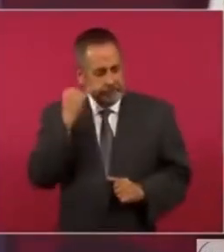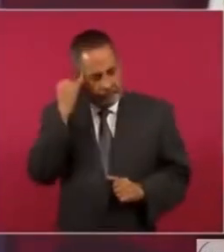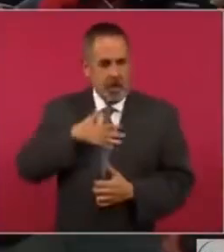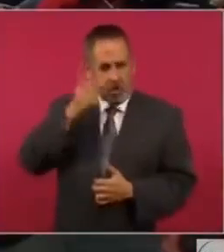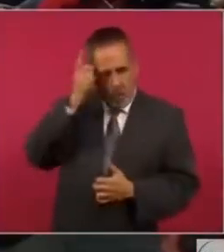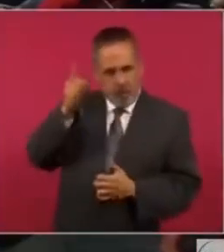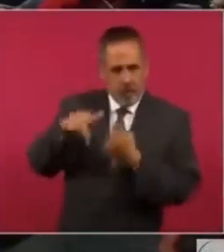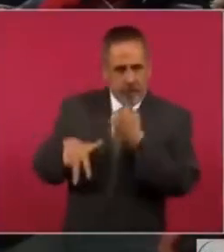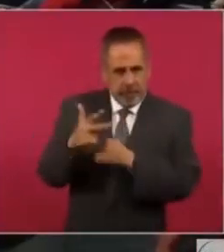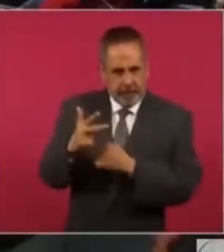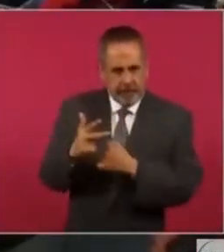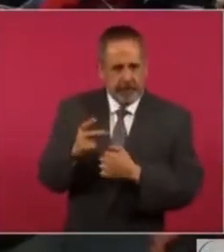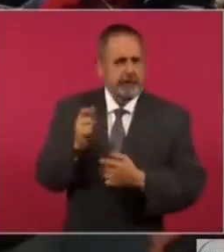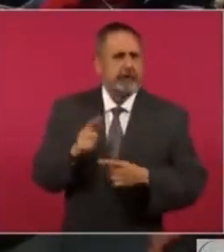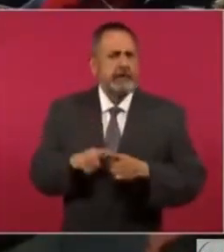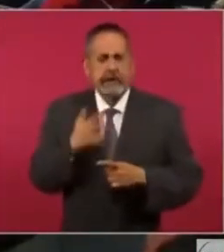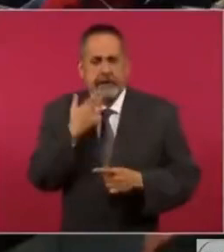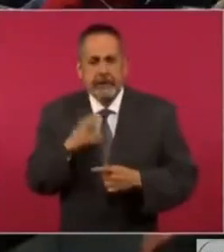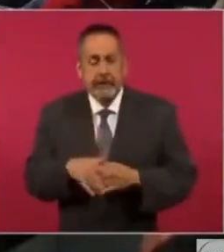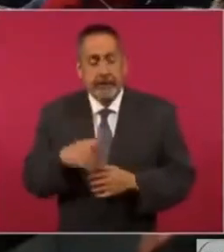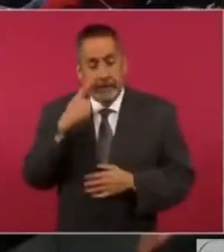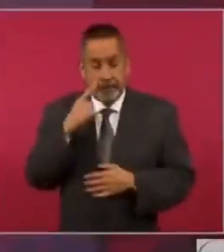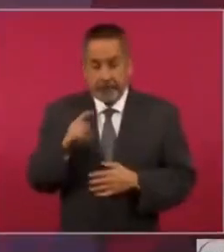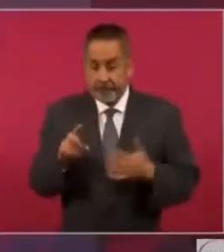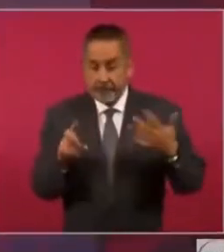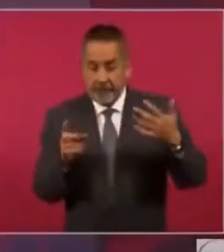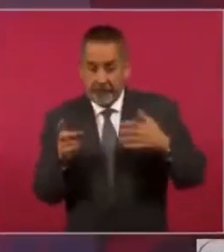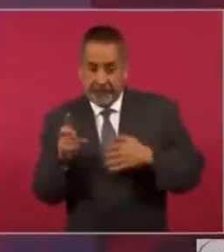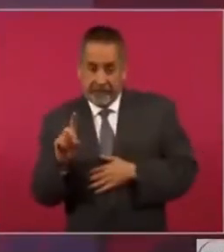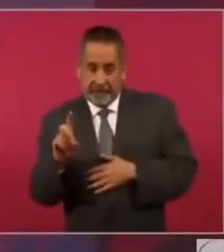planteamiento, que de 39